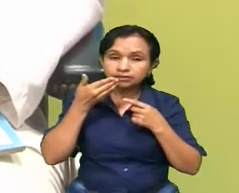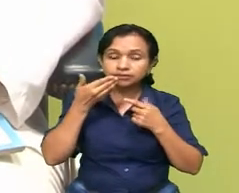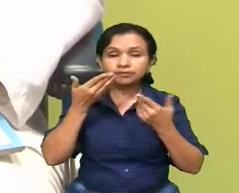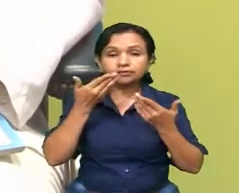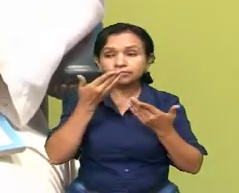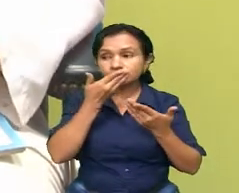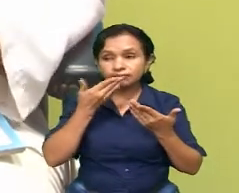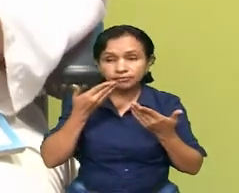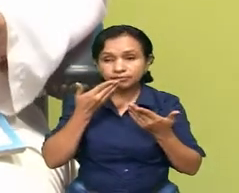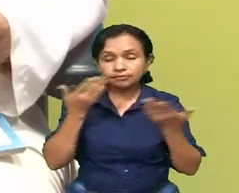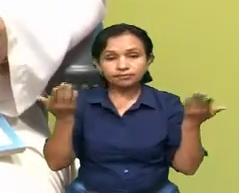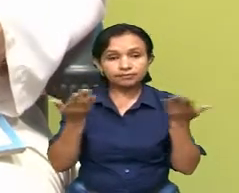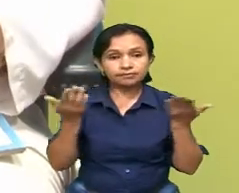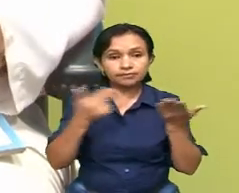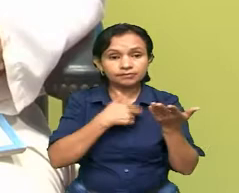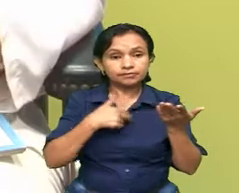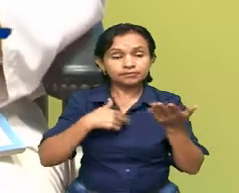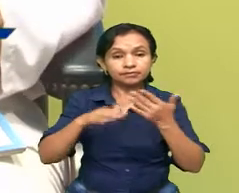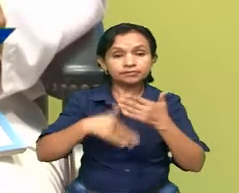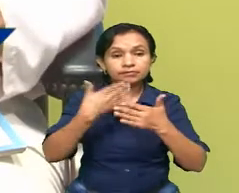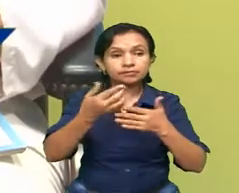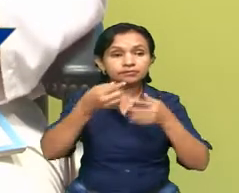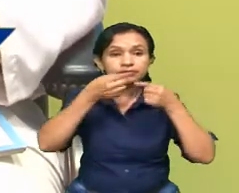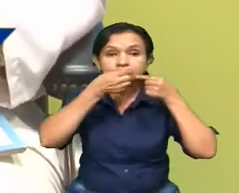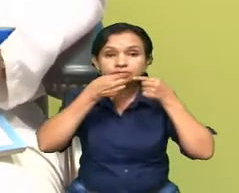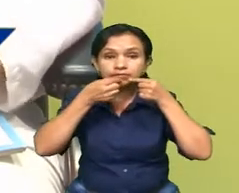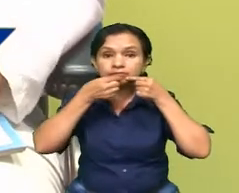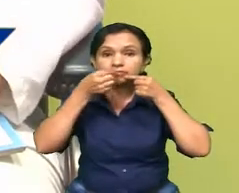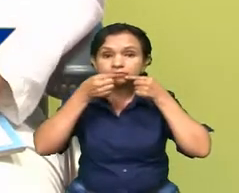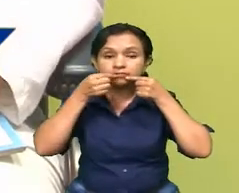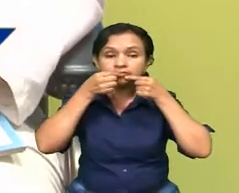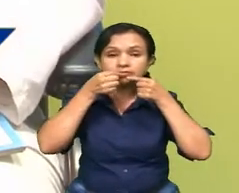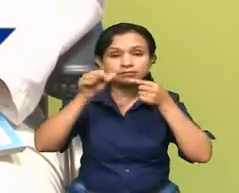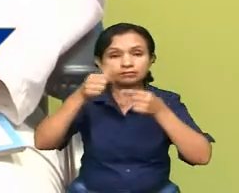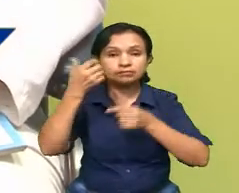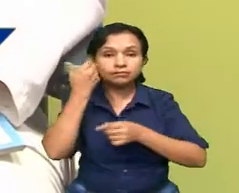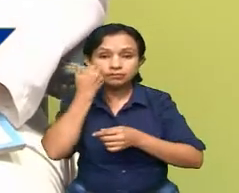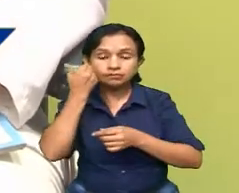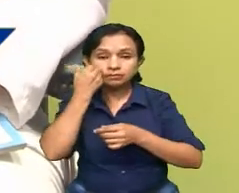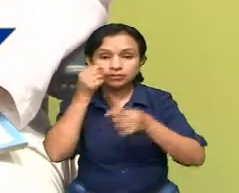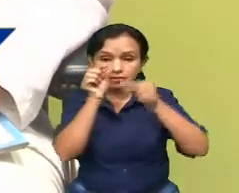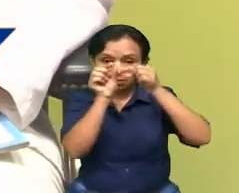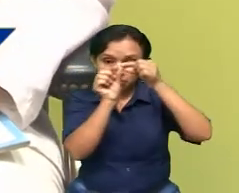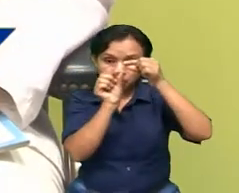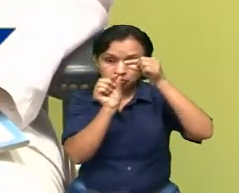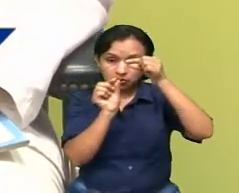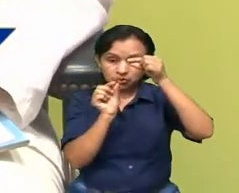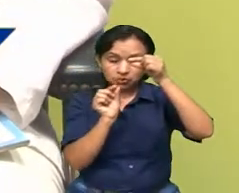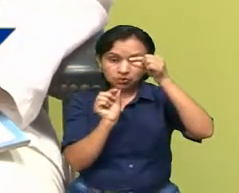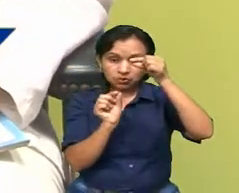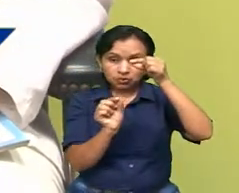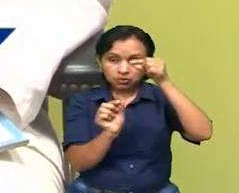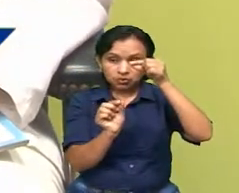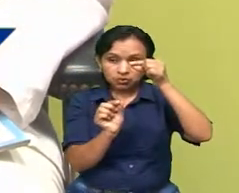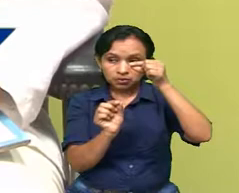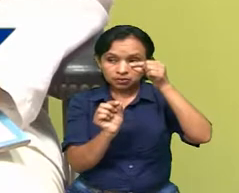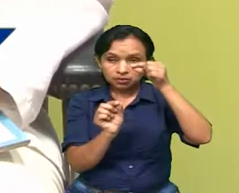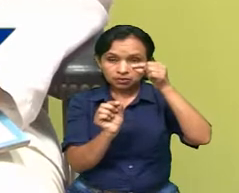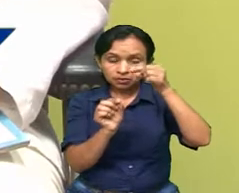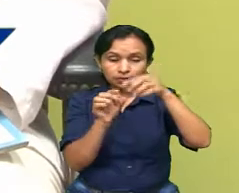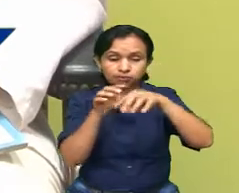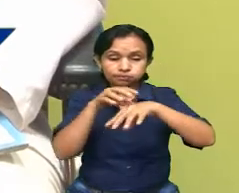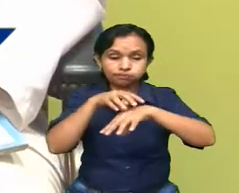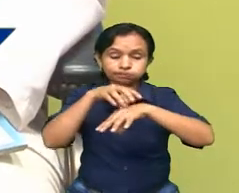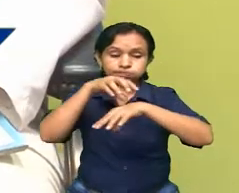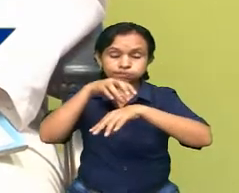partidito y después necesitan muchas operaciones, y otra enfermedad que se llama espalda bífida, que son niños que tienen problemas en la